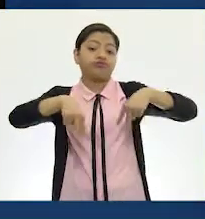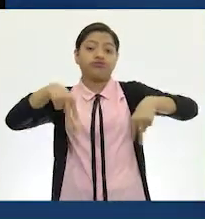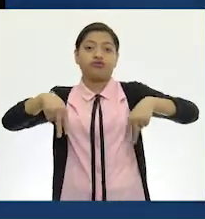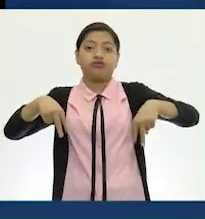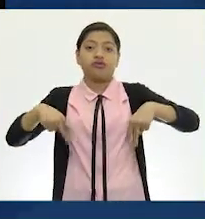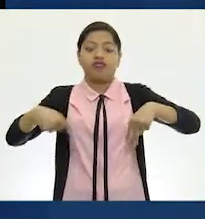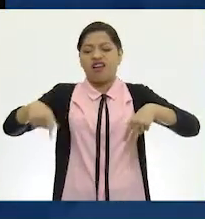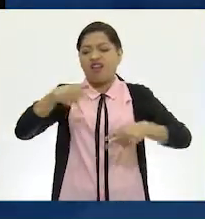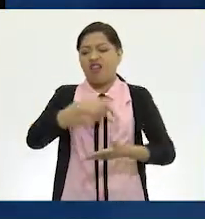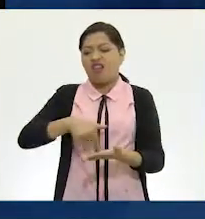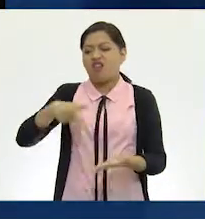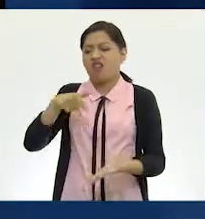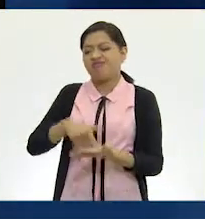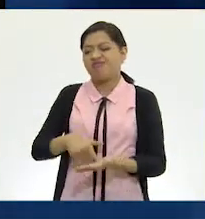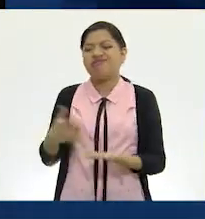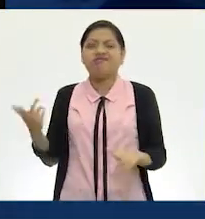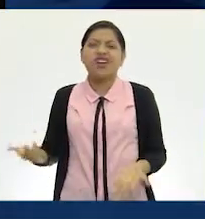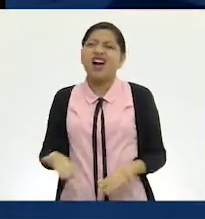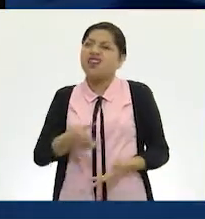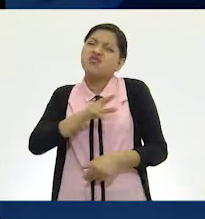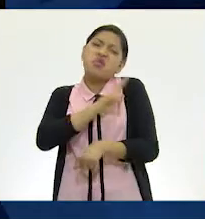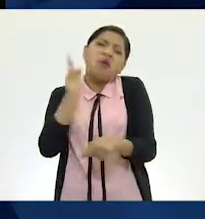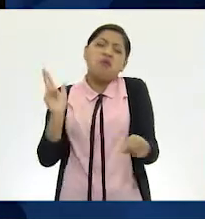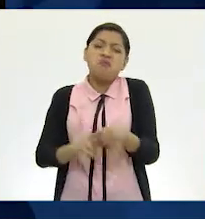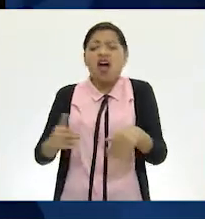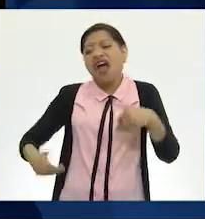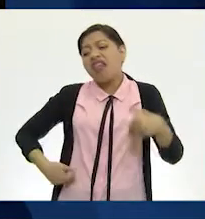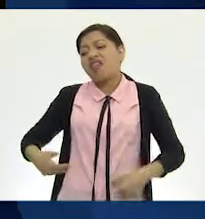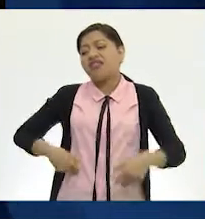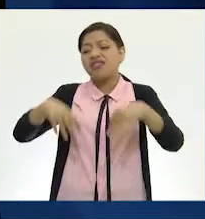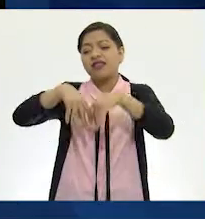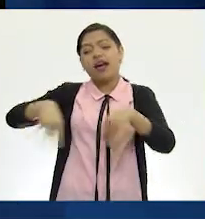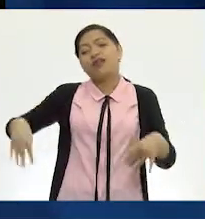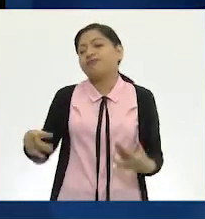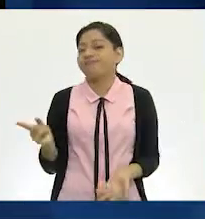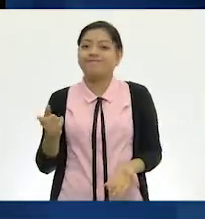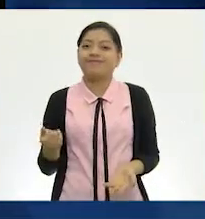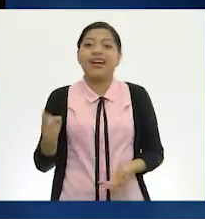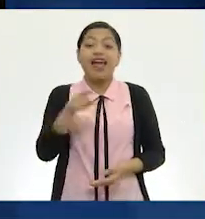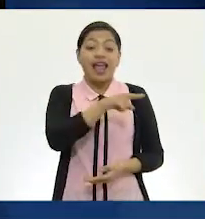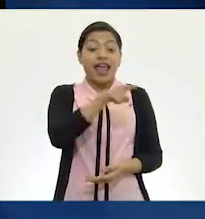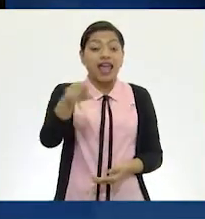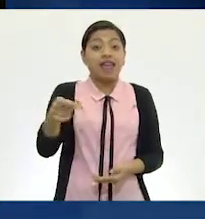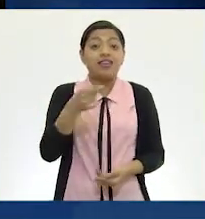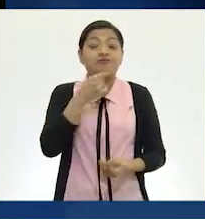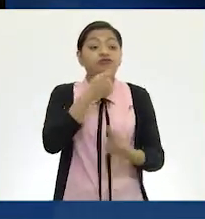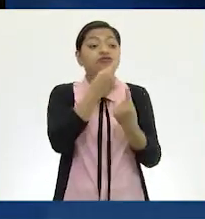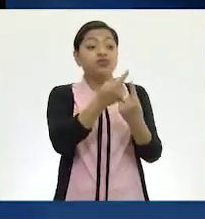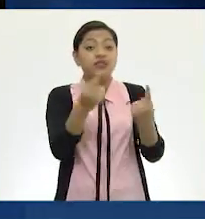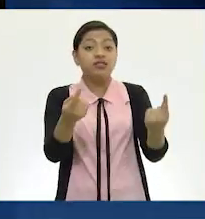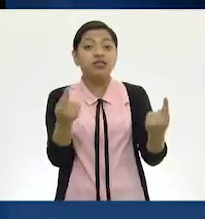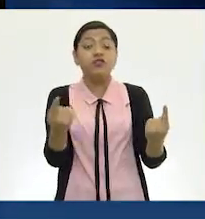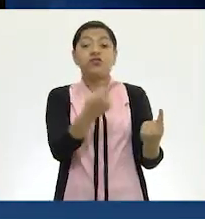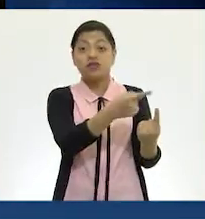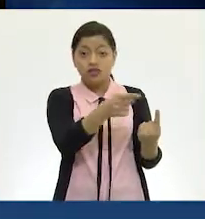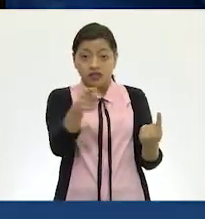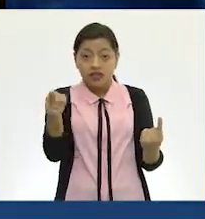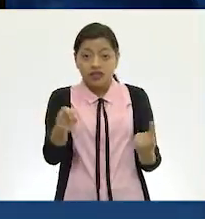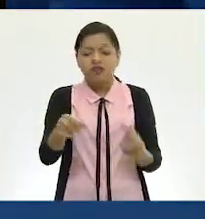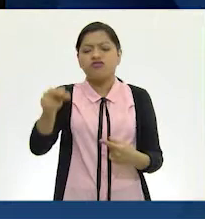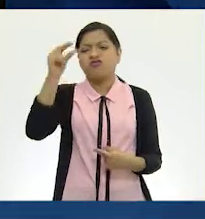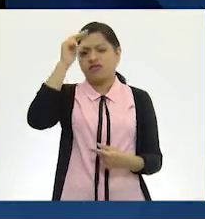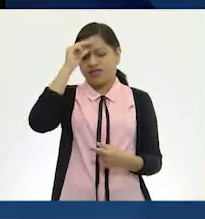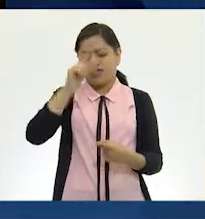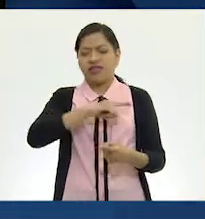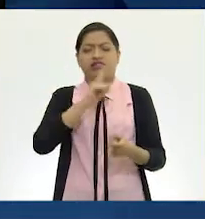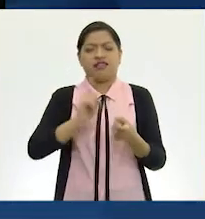lugares comunes, con clichés. Sobre todo es considerar que el niño en su segunda infancia, por supuesto, es un niño